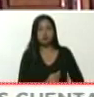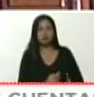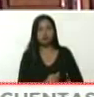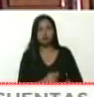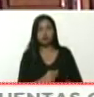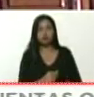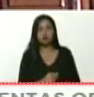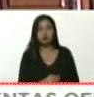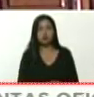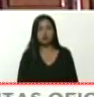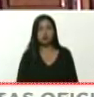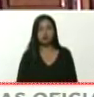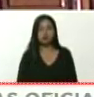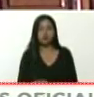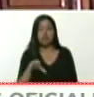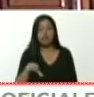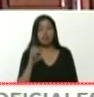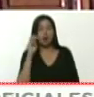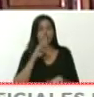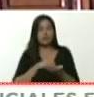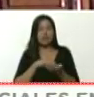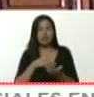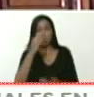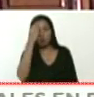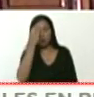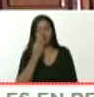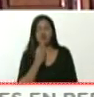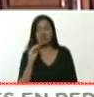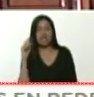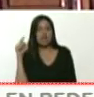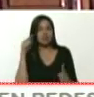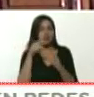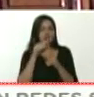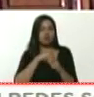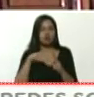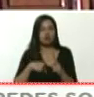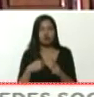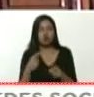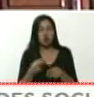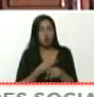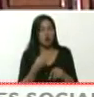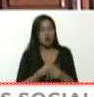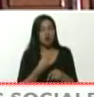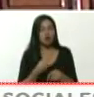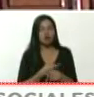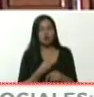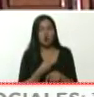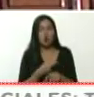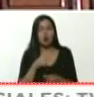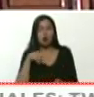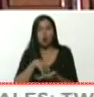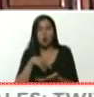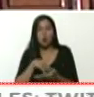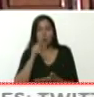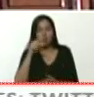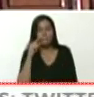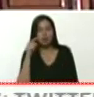también del estado Miranda de los Teques, nos vamos directo con el gobernador Rafael Acaba en Carabobo,